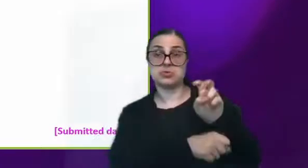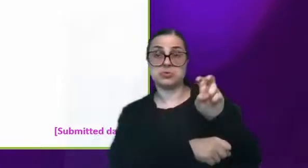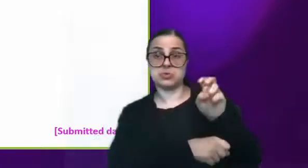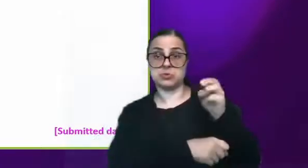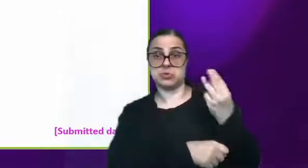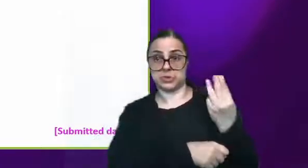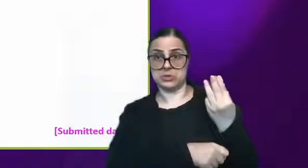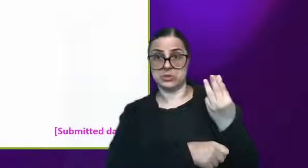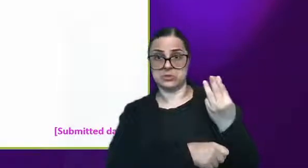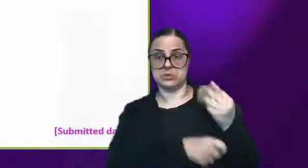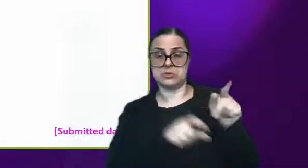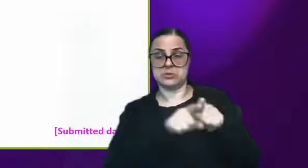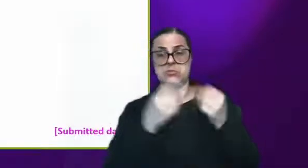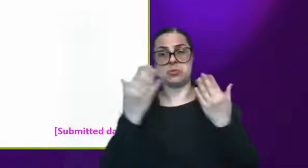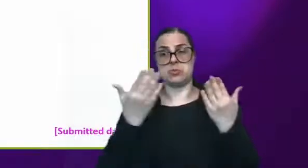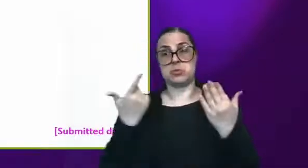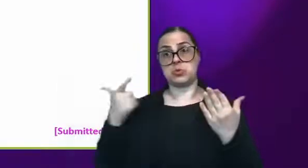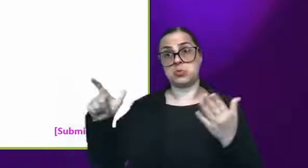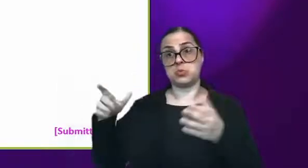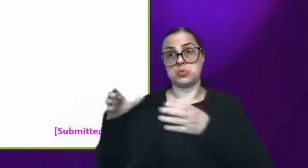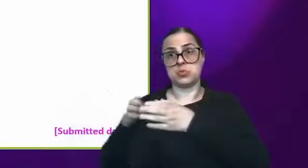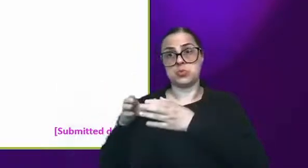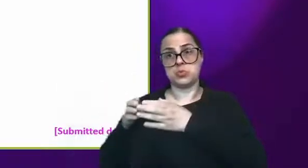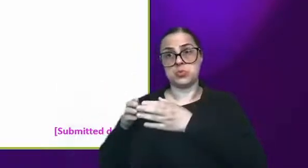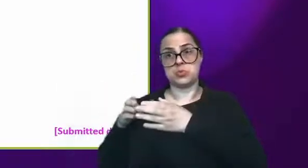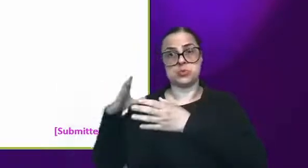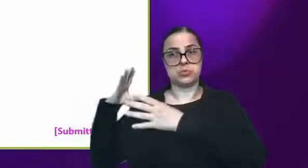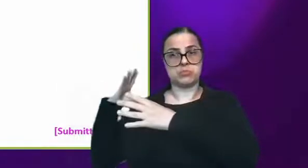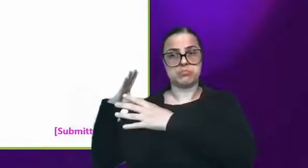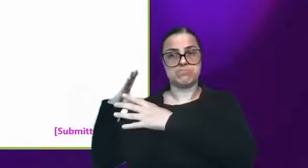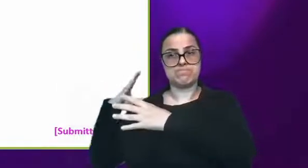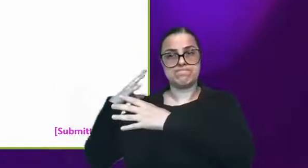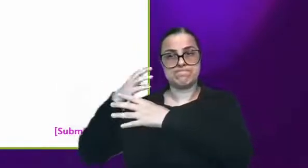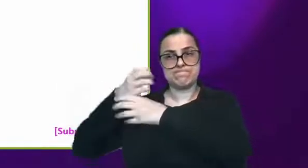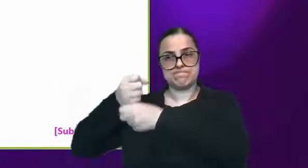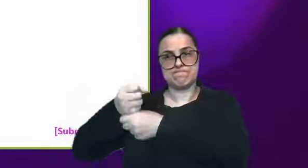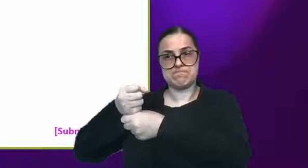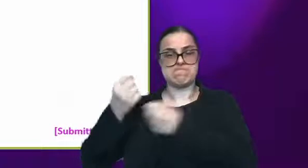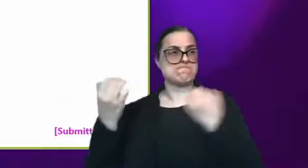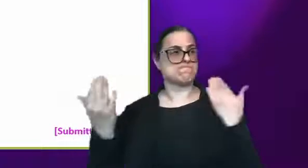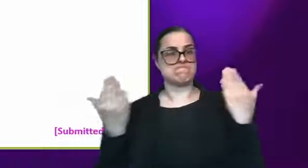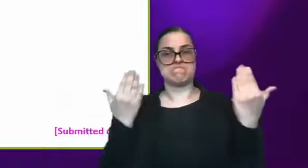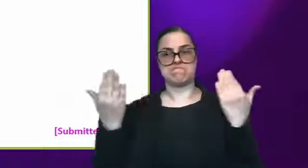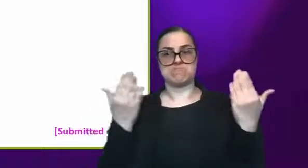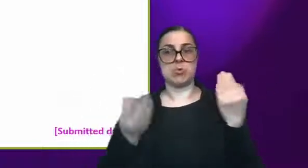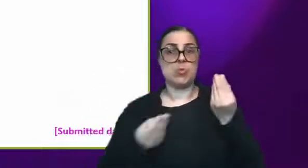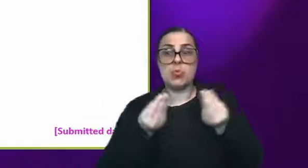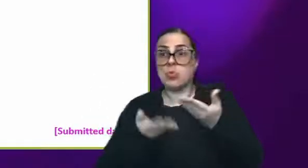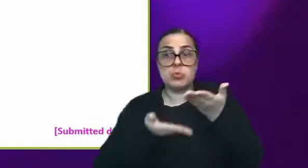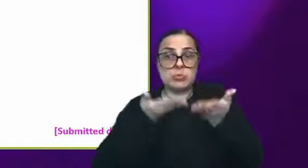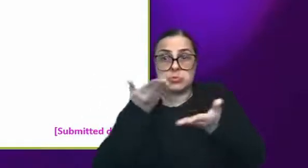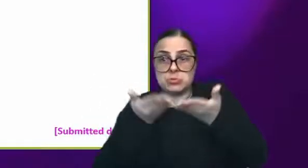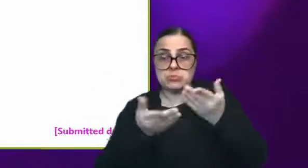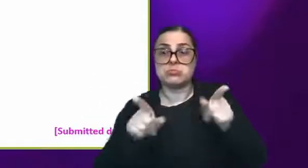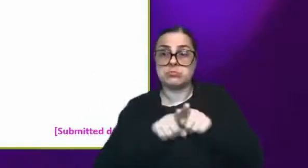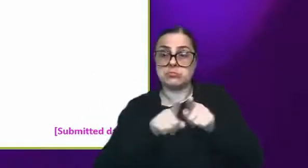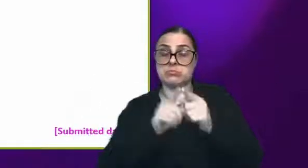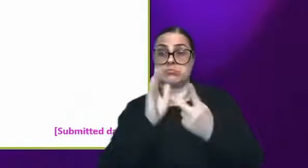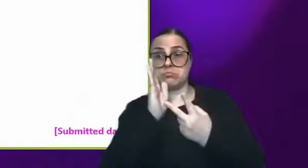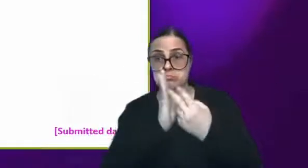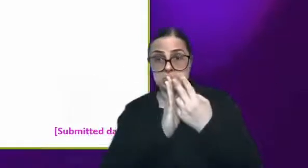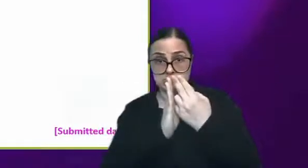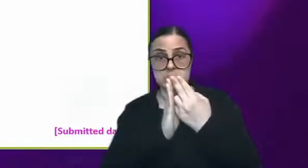pacientes a los que le hicimos la cirugía resectiva, que son 96. Vemos, si confrontamos los dos grupos, que el